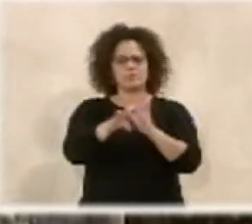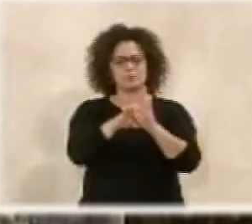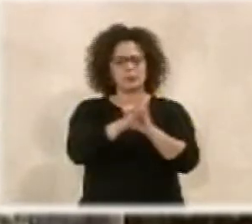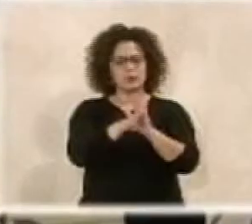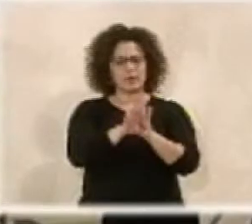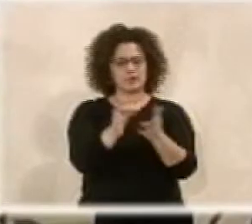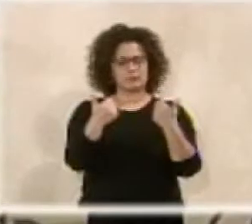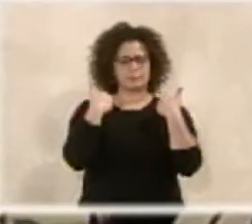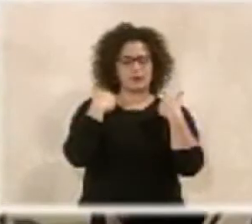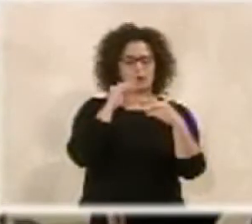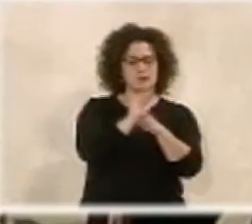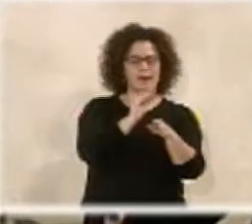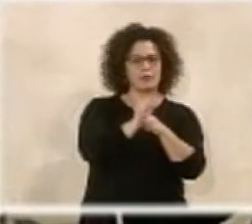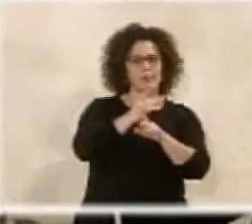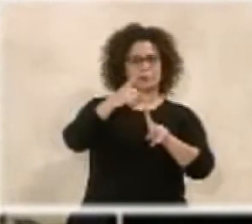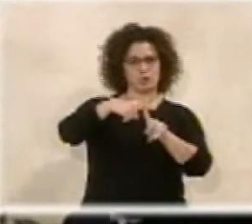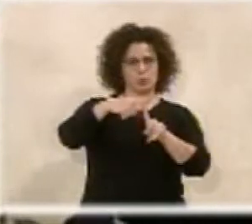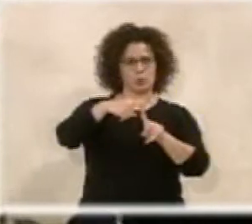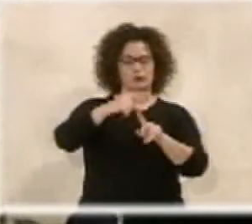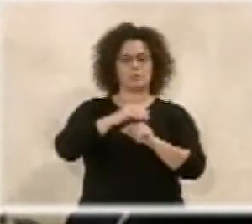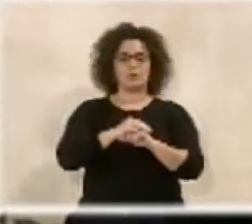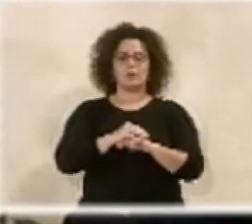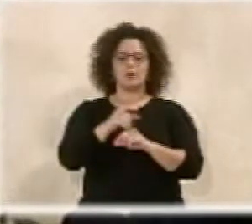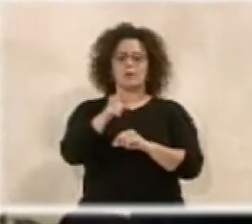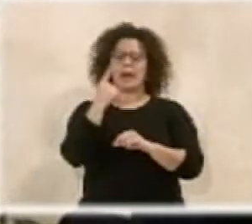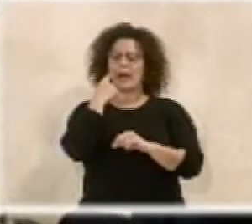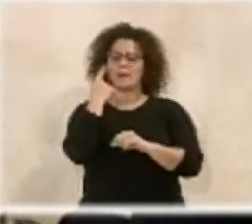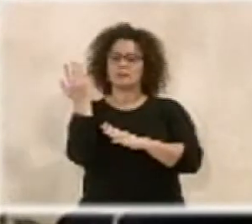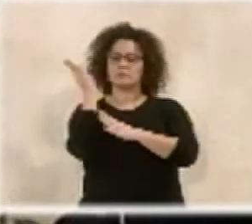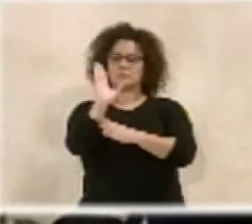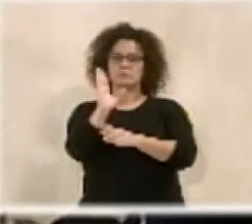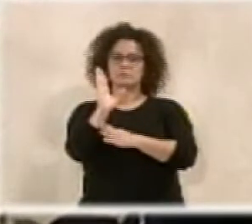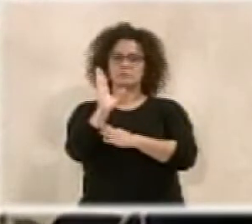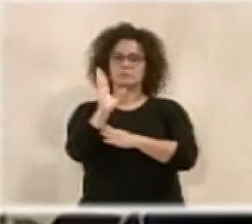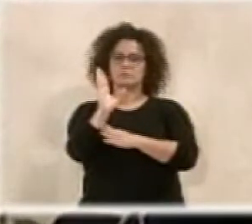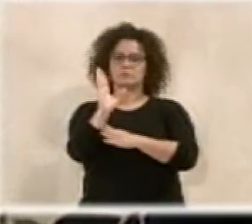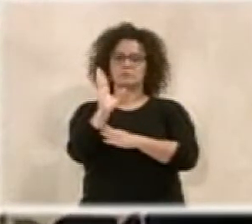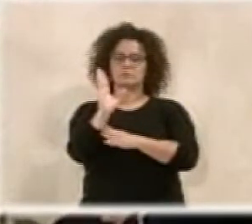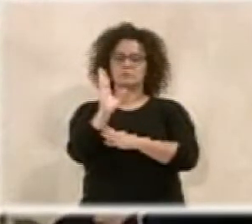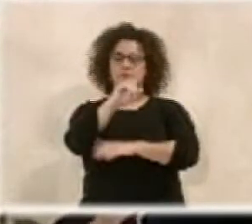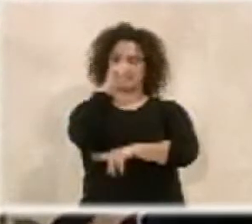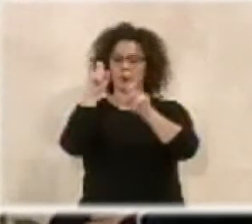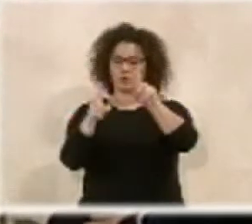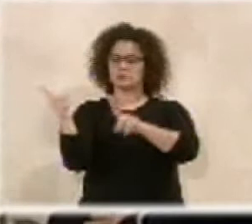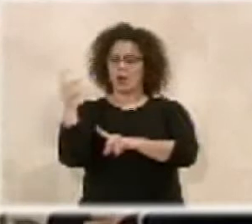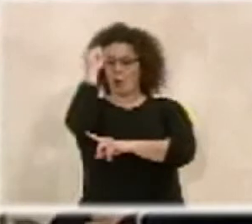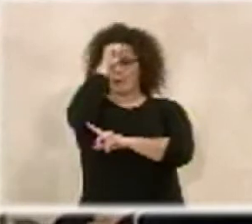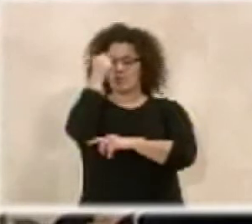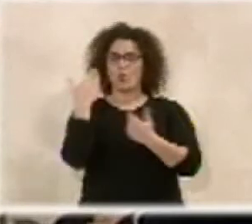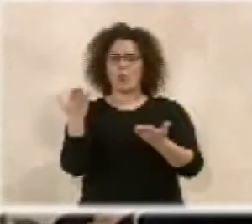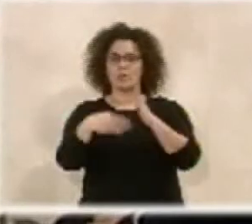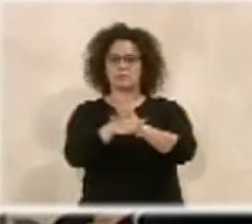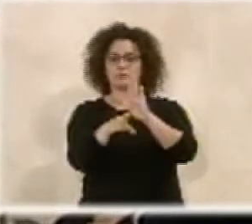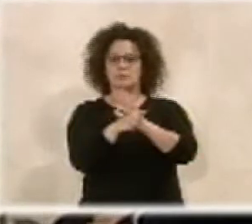de la entidad de conservación del Toyo, y pregunta que cuál es la postura del partido al que representa sobre la continuidad de la entidad